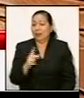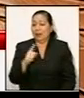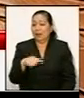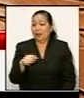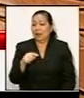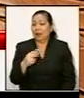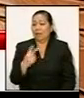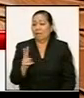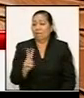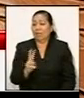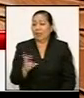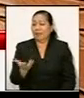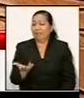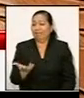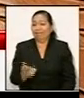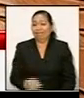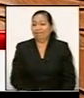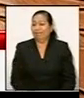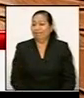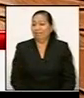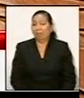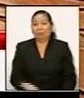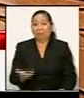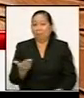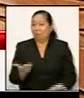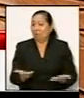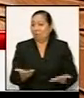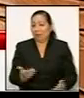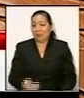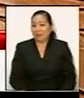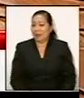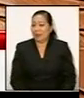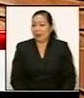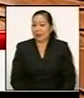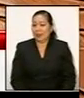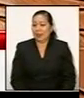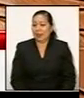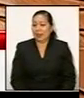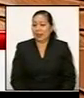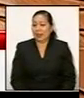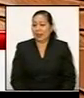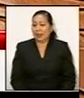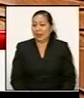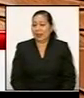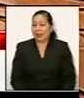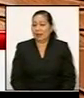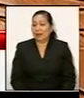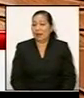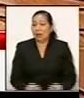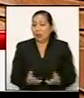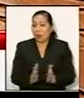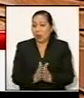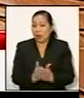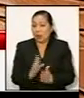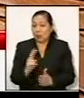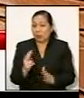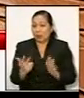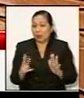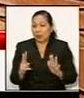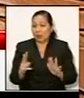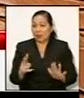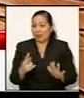verdes entonces hay una incoherencia de nuestros alumnos en los materiales educativos 2013